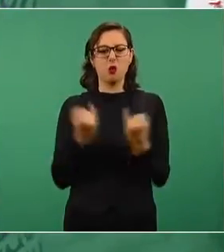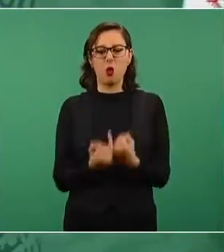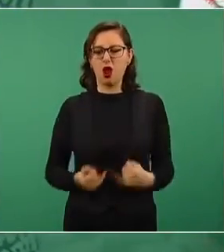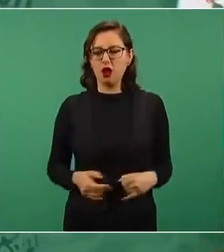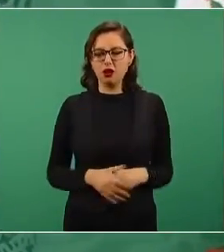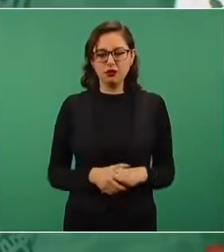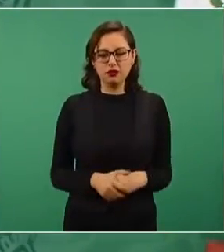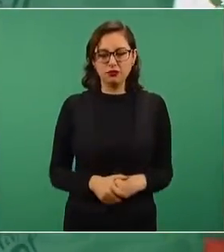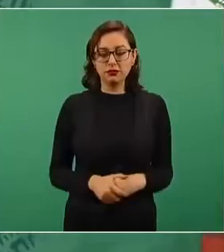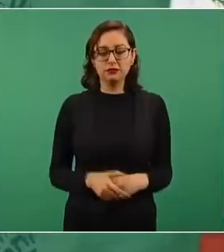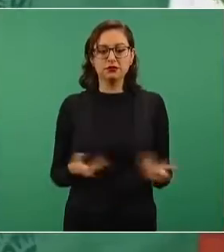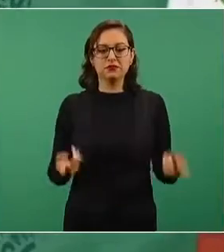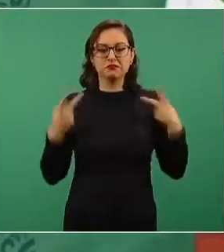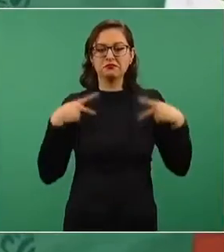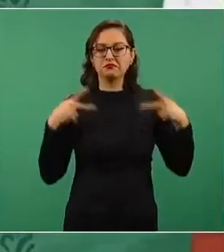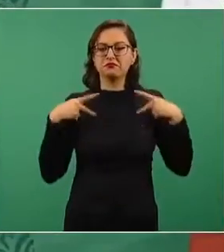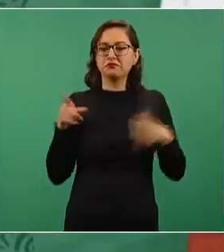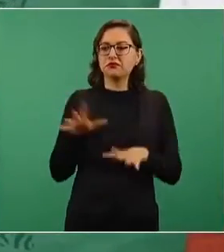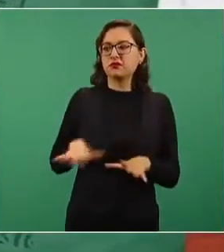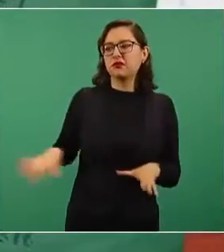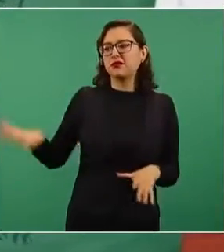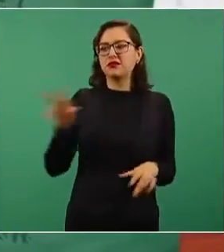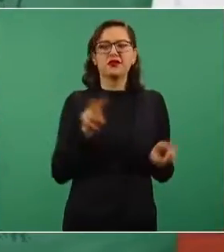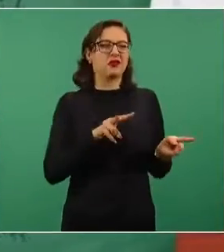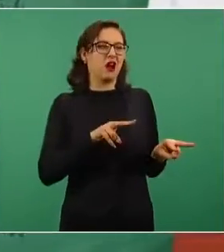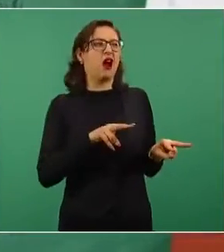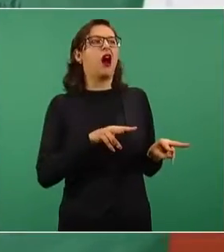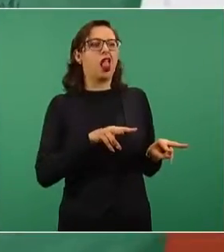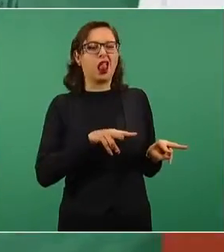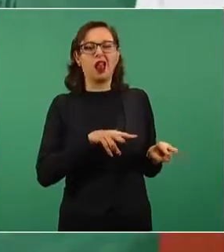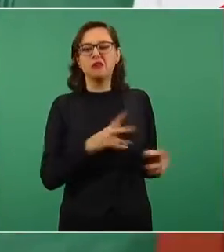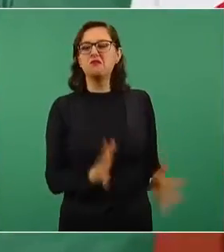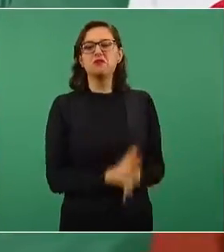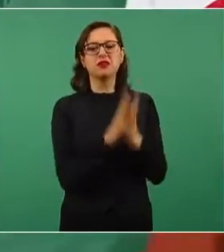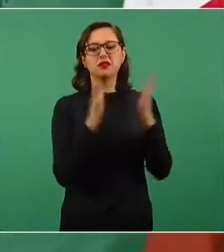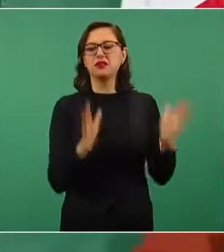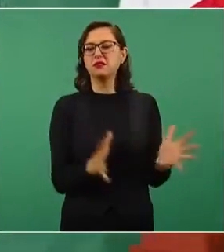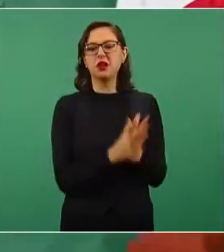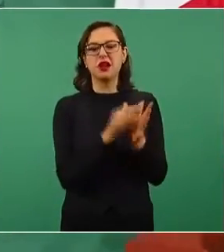para que la gente no participara. Incluso grupos